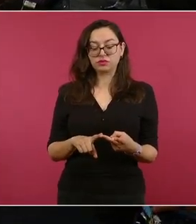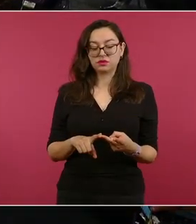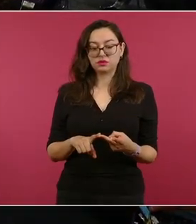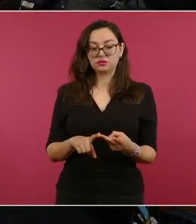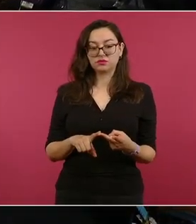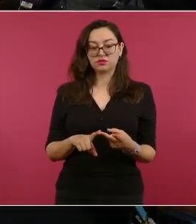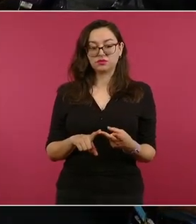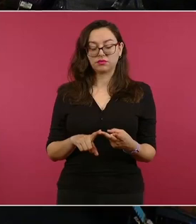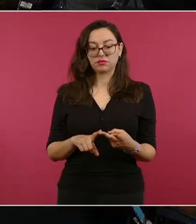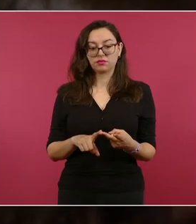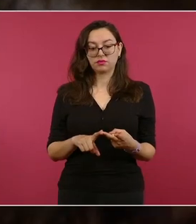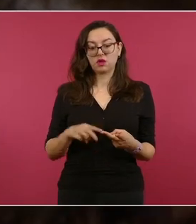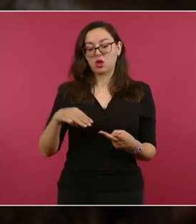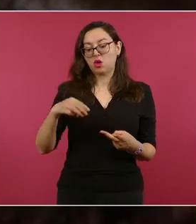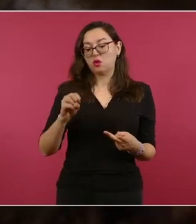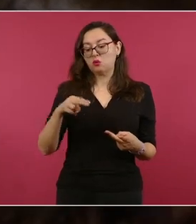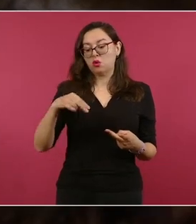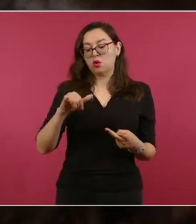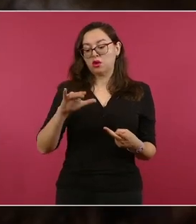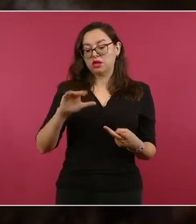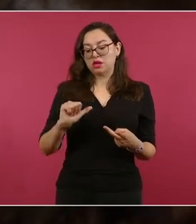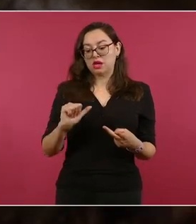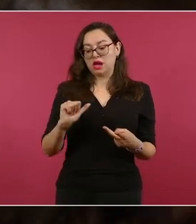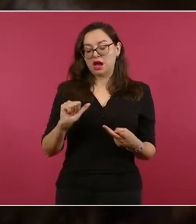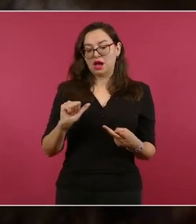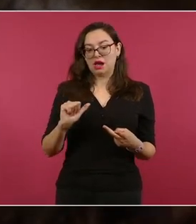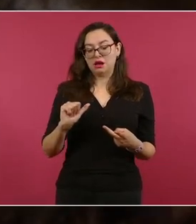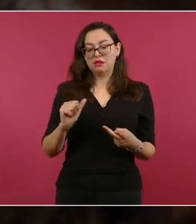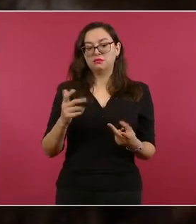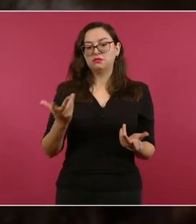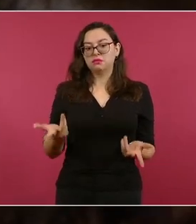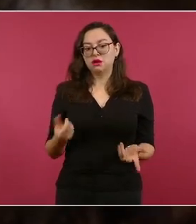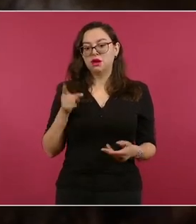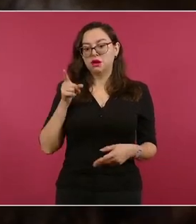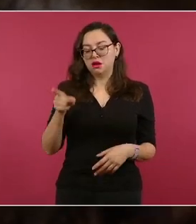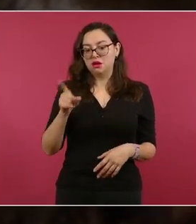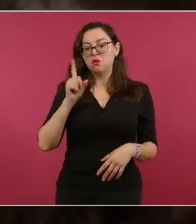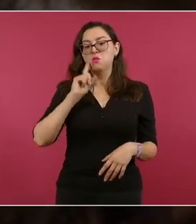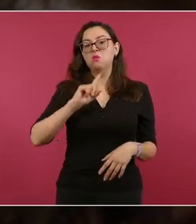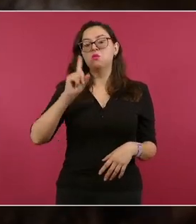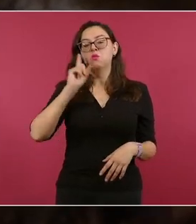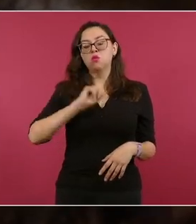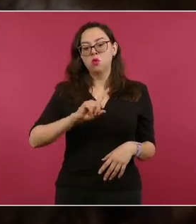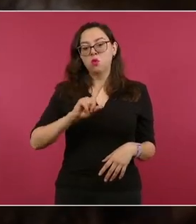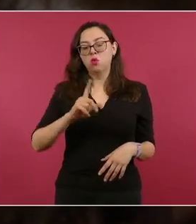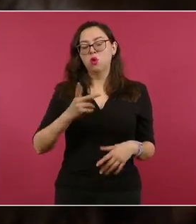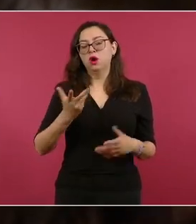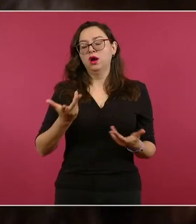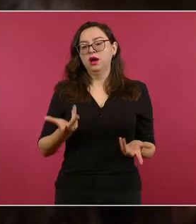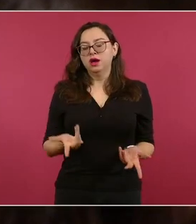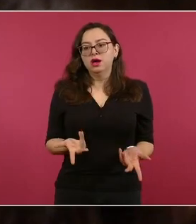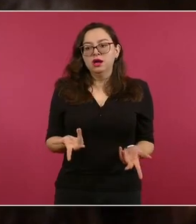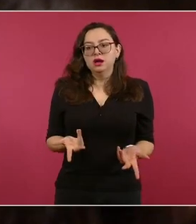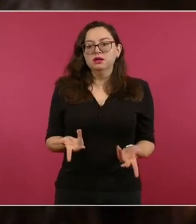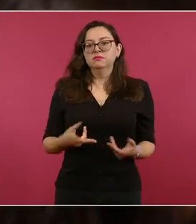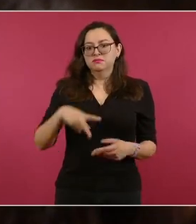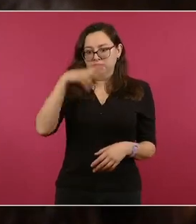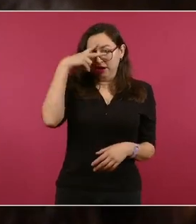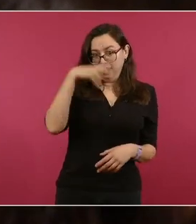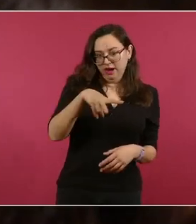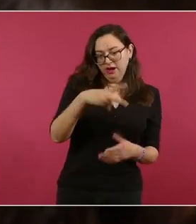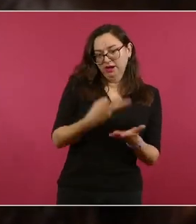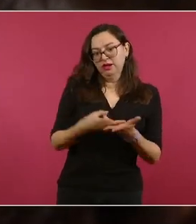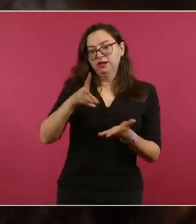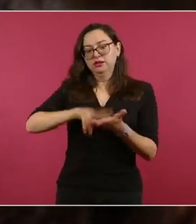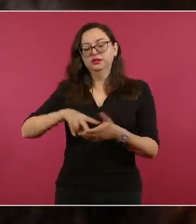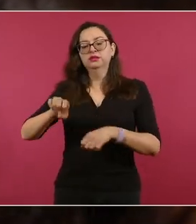de la ministra Mónica Palencia, la ministra ecuatoriana, que también es mexicana. En su caso, hemos documentado, al menos en mi espacio,